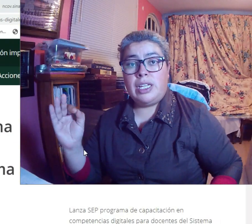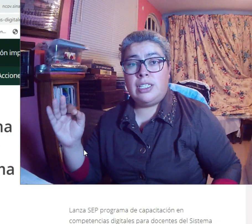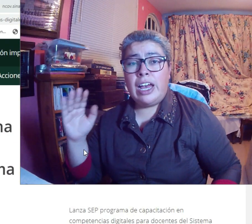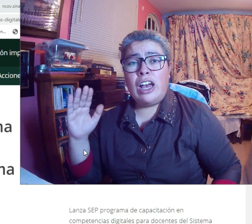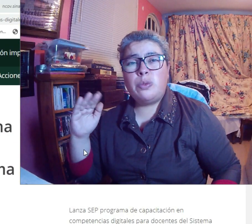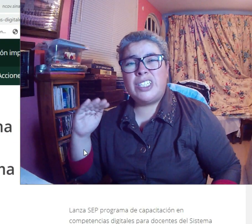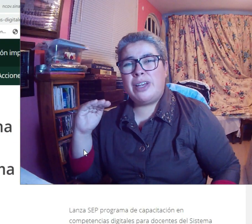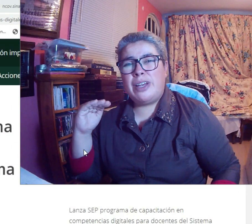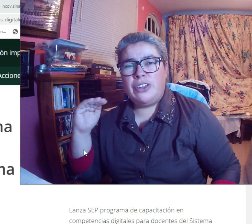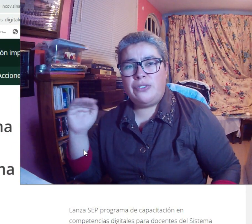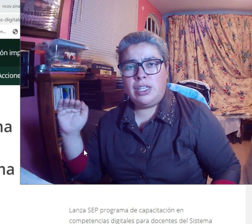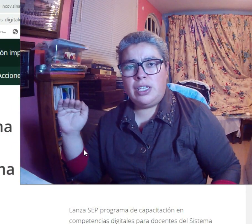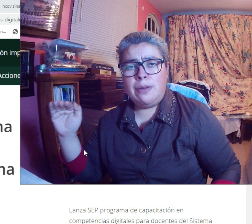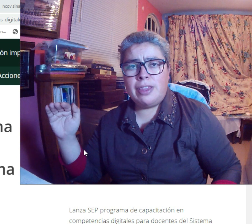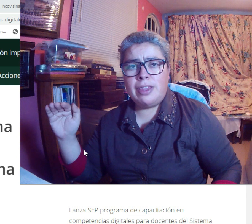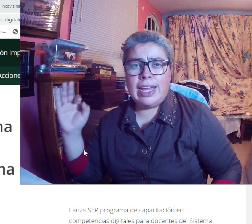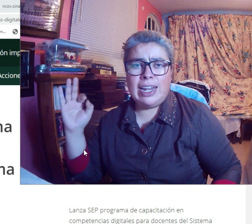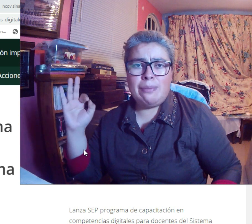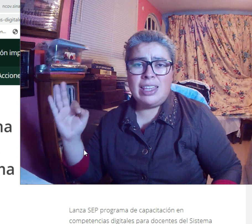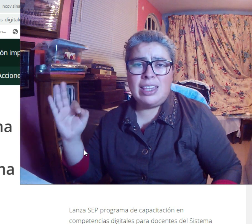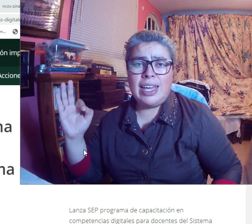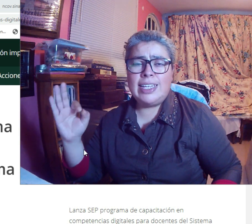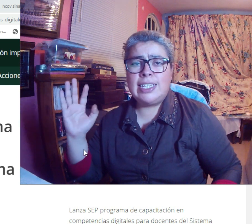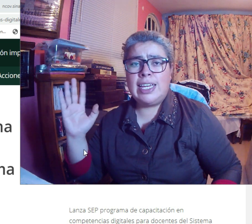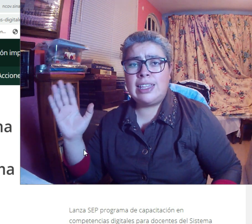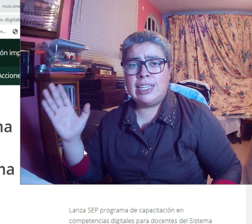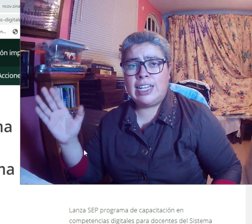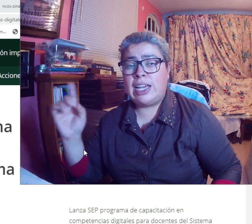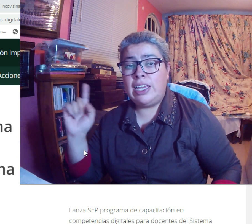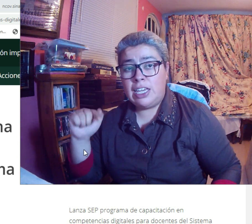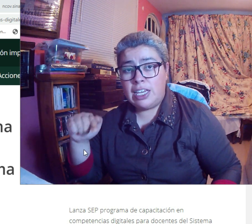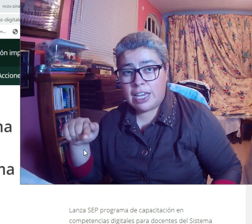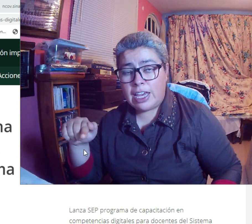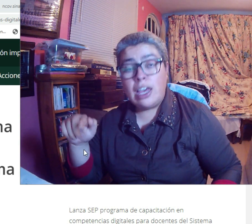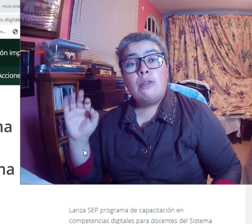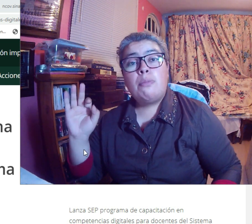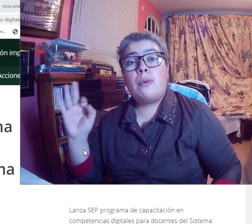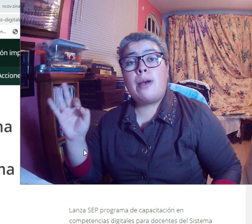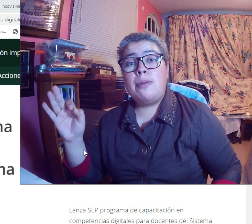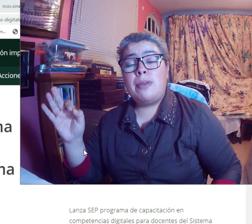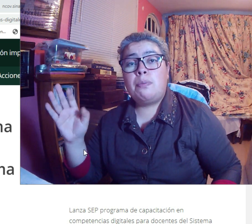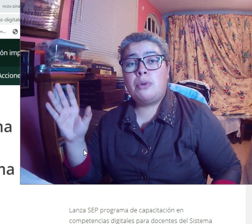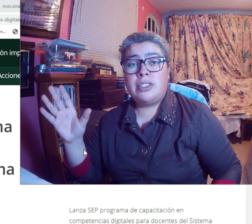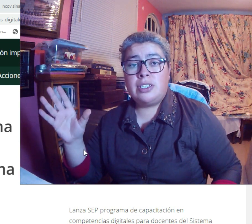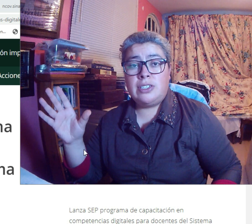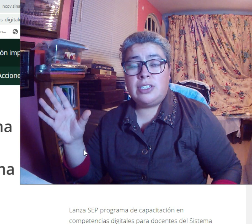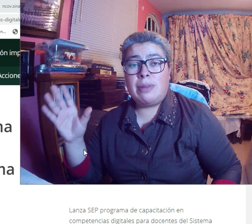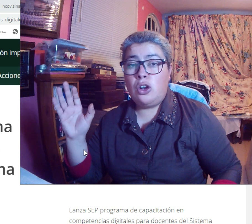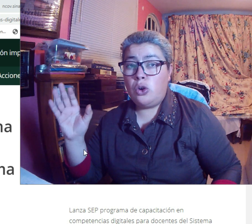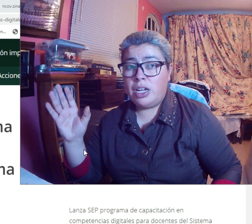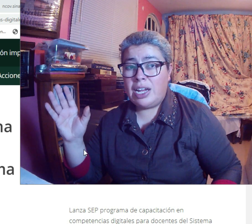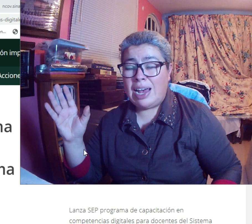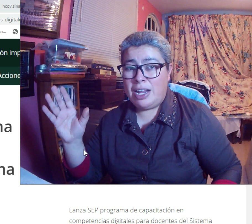Muy bien, ya observando definitivamente que la medida es quédate en casa y que probablemente por este